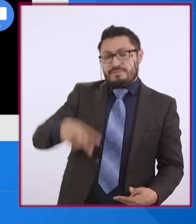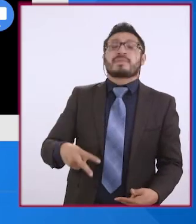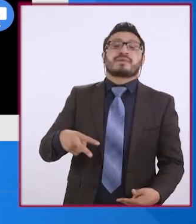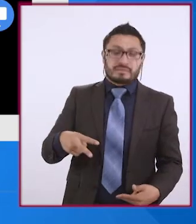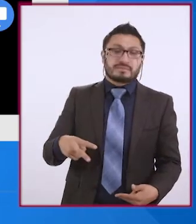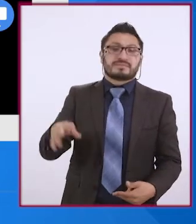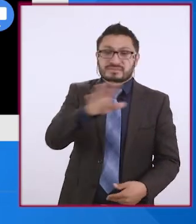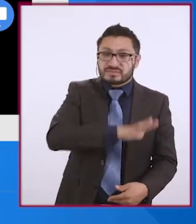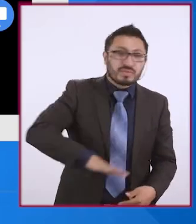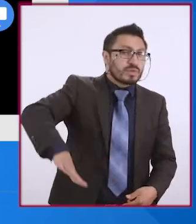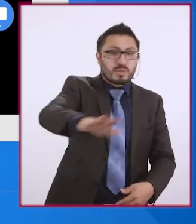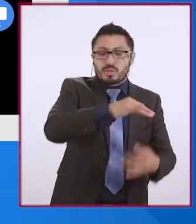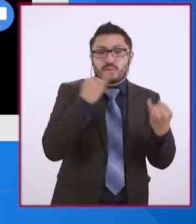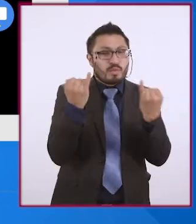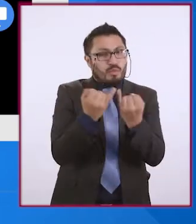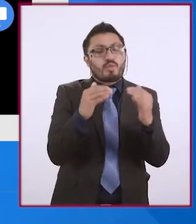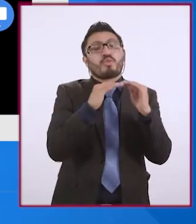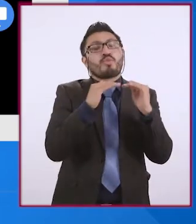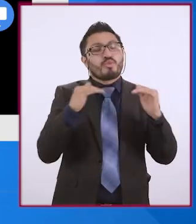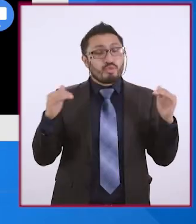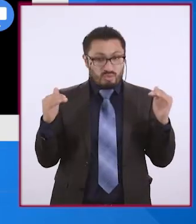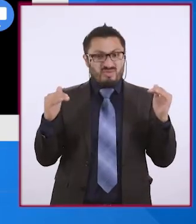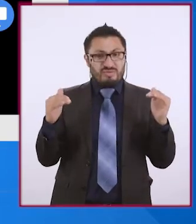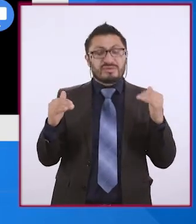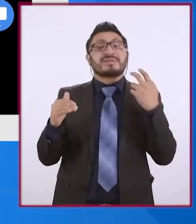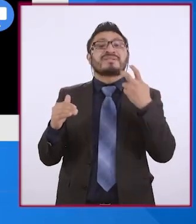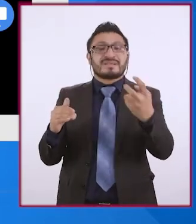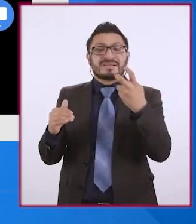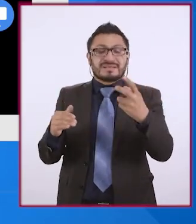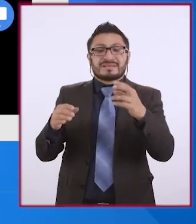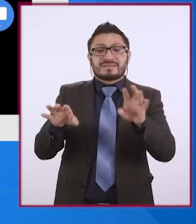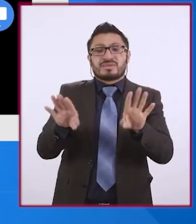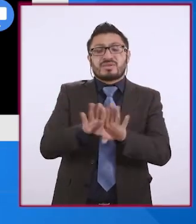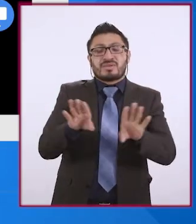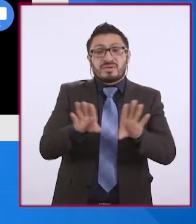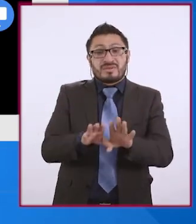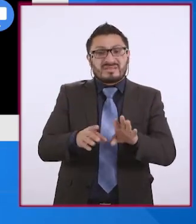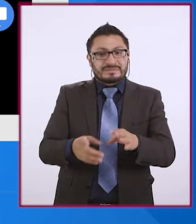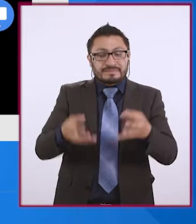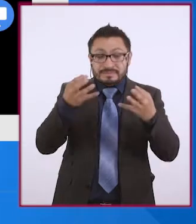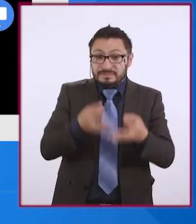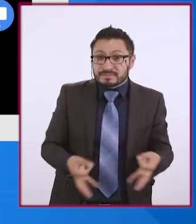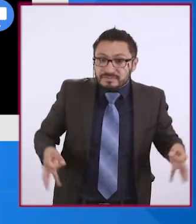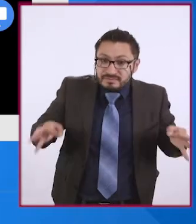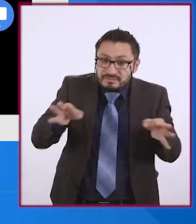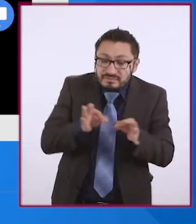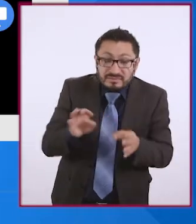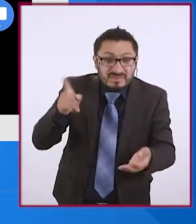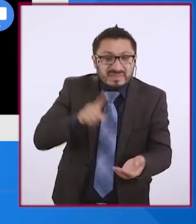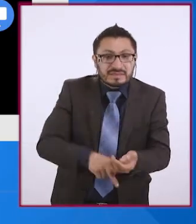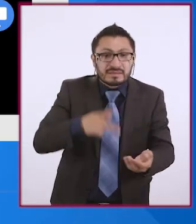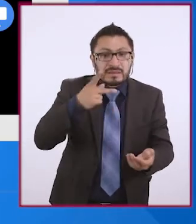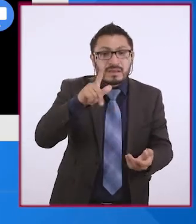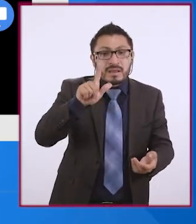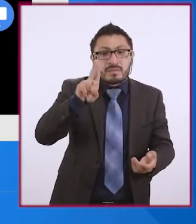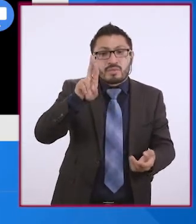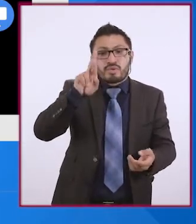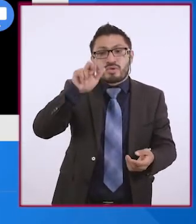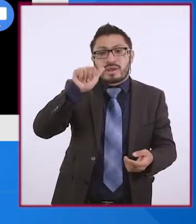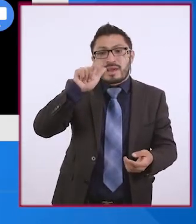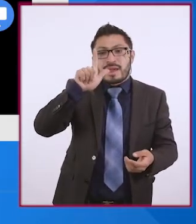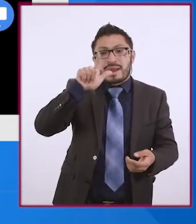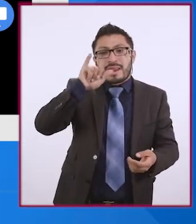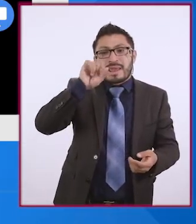Todos somos iguales. Ahí está el eje del pluralismo en nuestro país. También